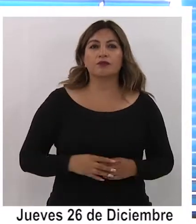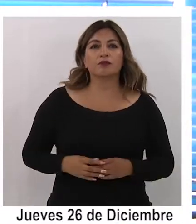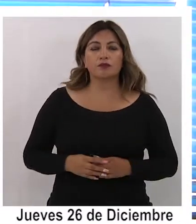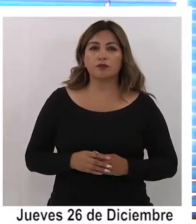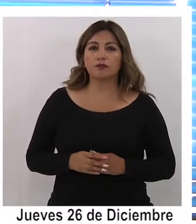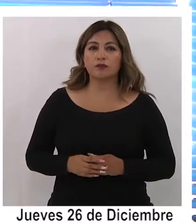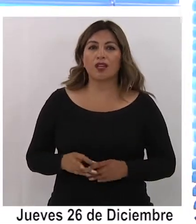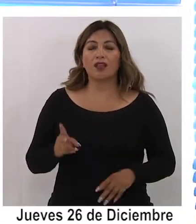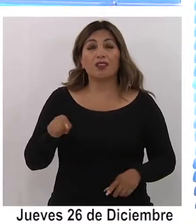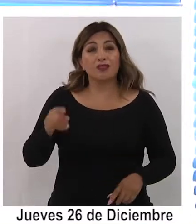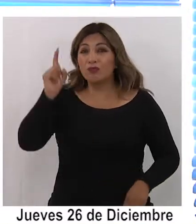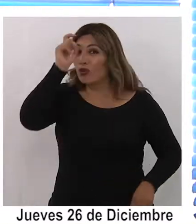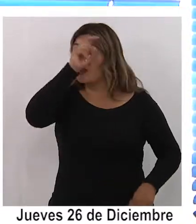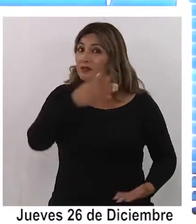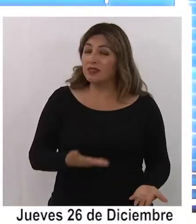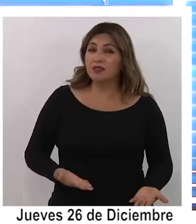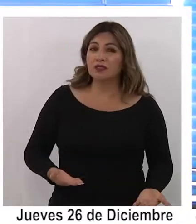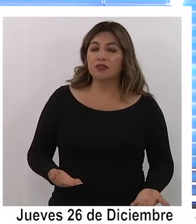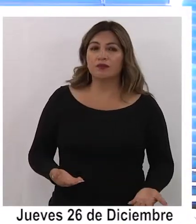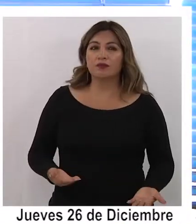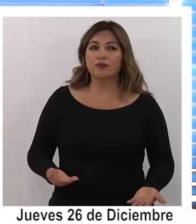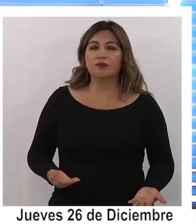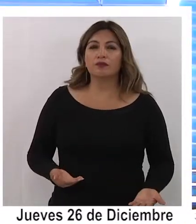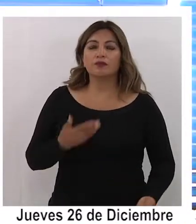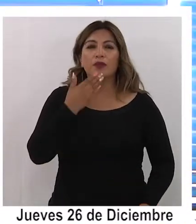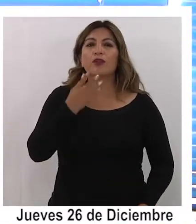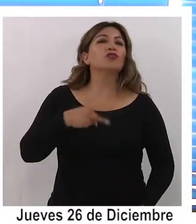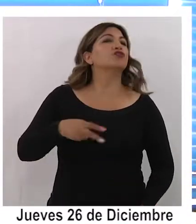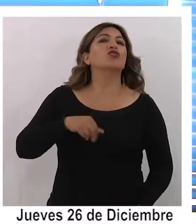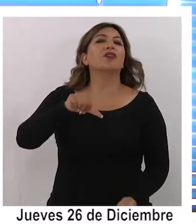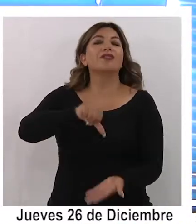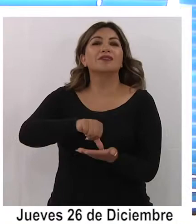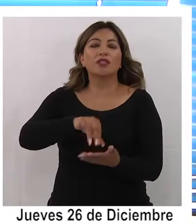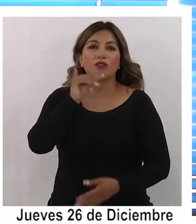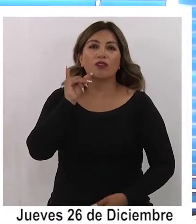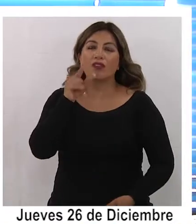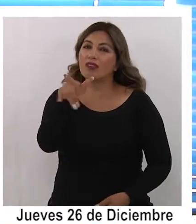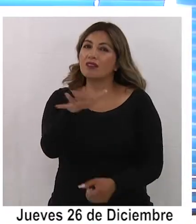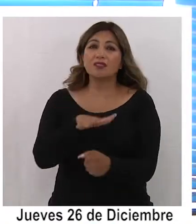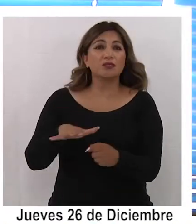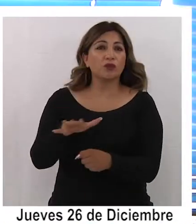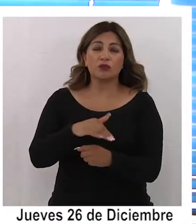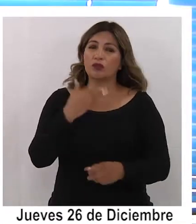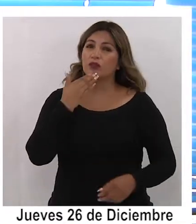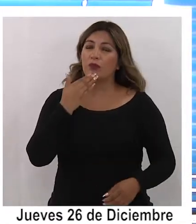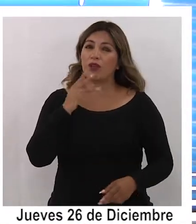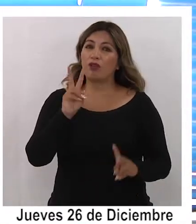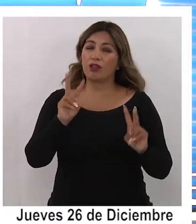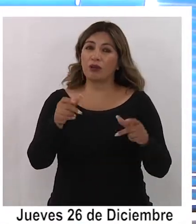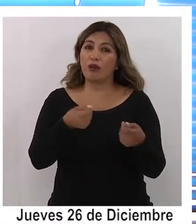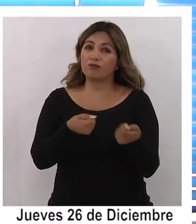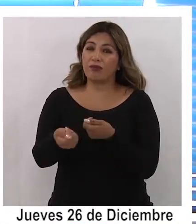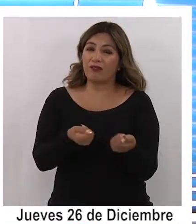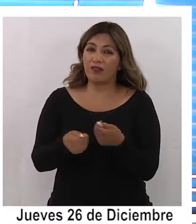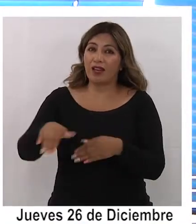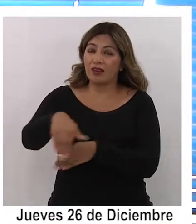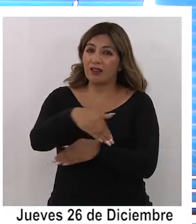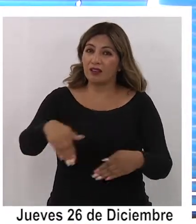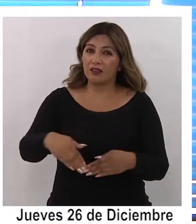ha estado complicado. Además que estamos en pleno centro, la situación también con los ambulantes nos